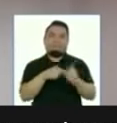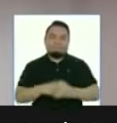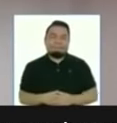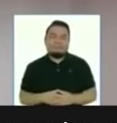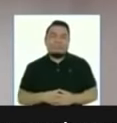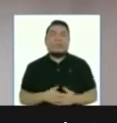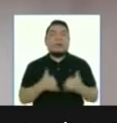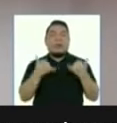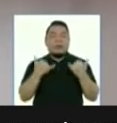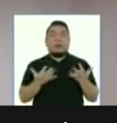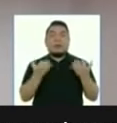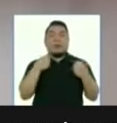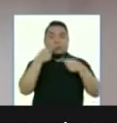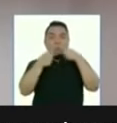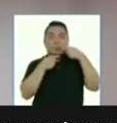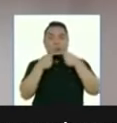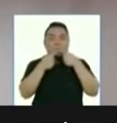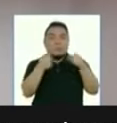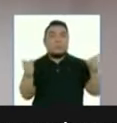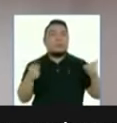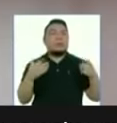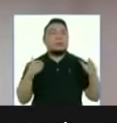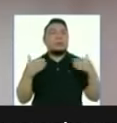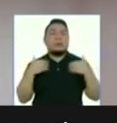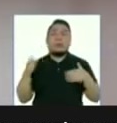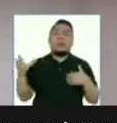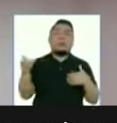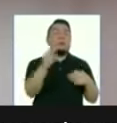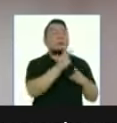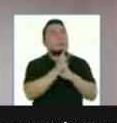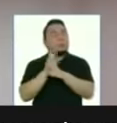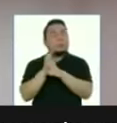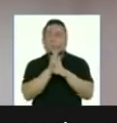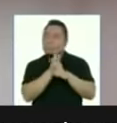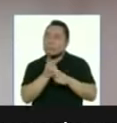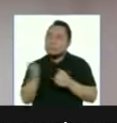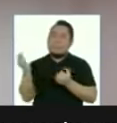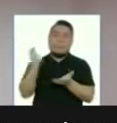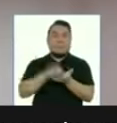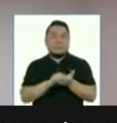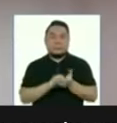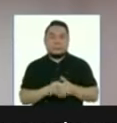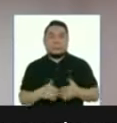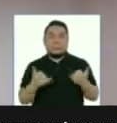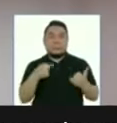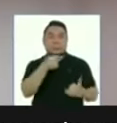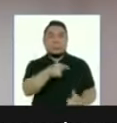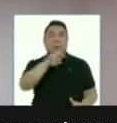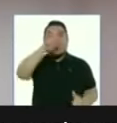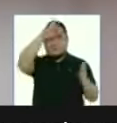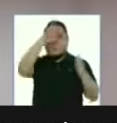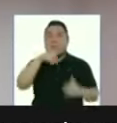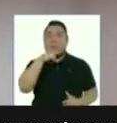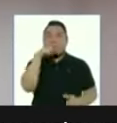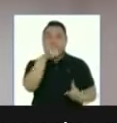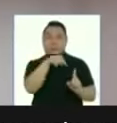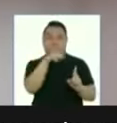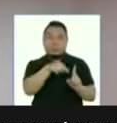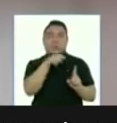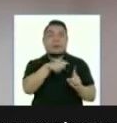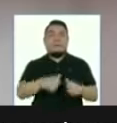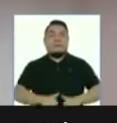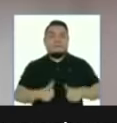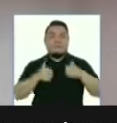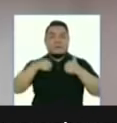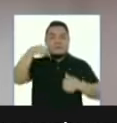las circunstancias y los cuidados que tenemos todos que tener. Se trata de una ciudadana peruana residente en